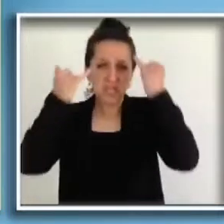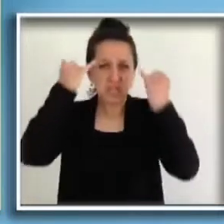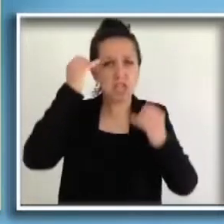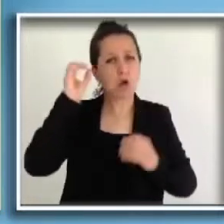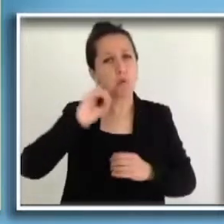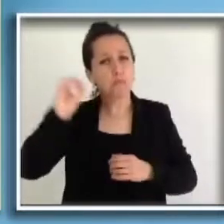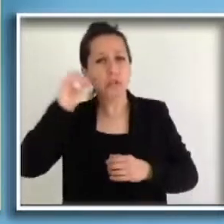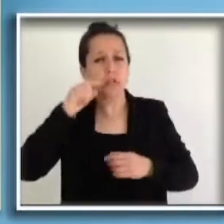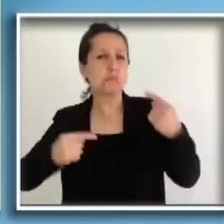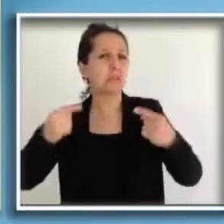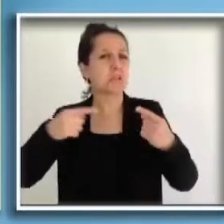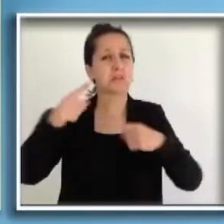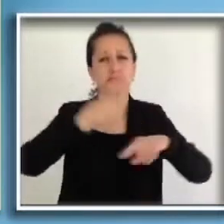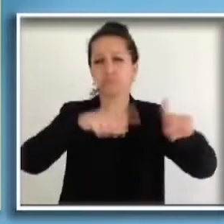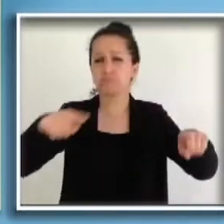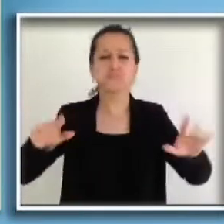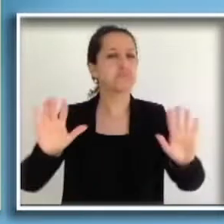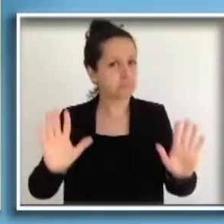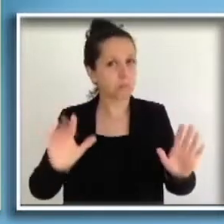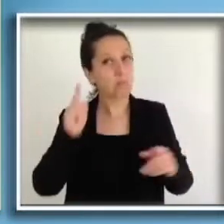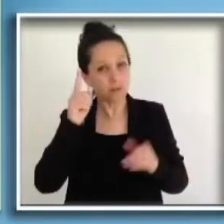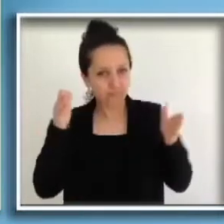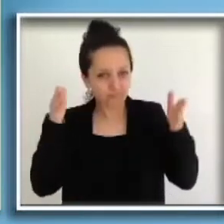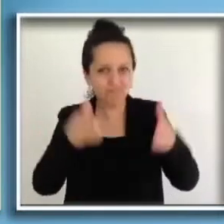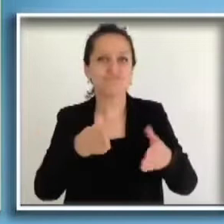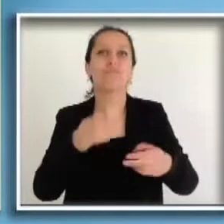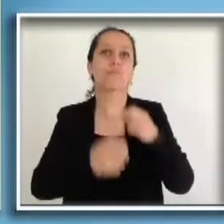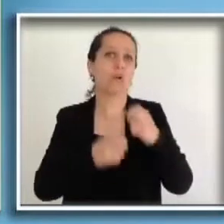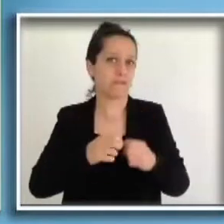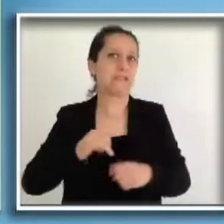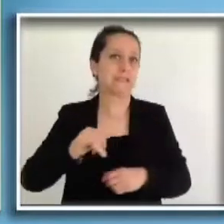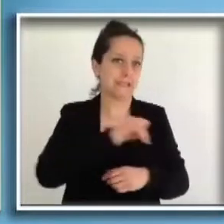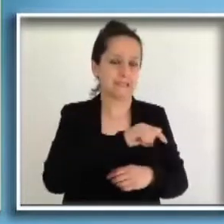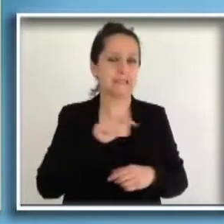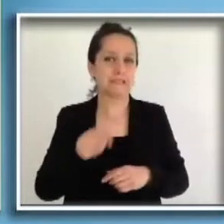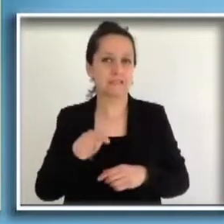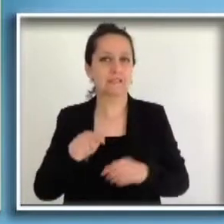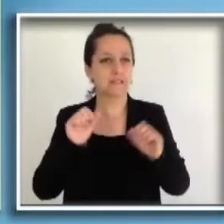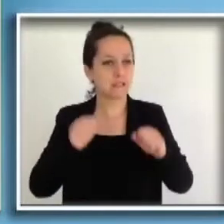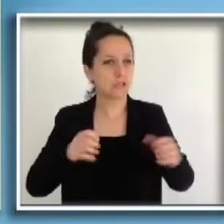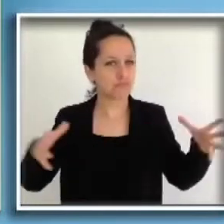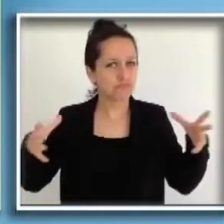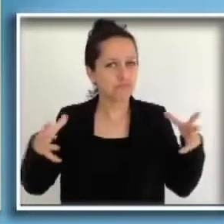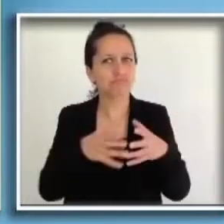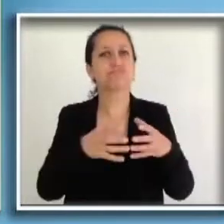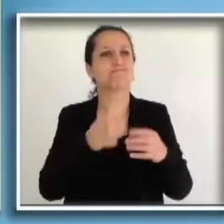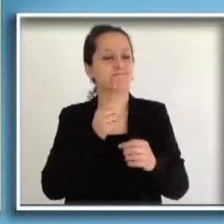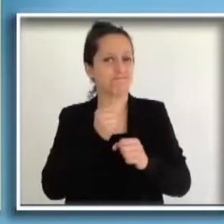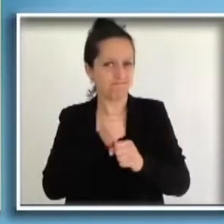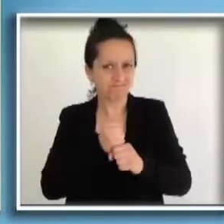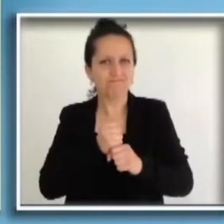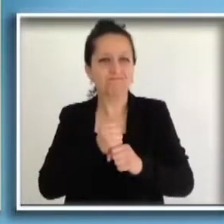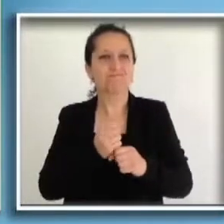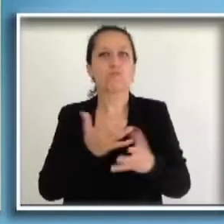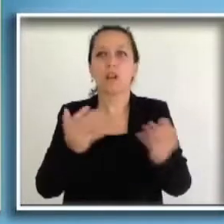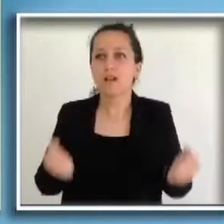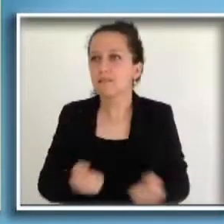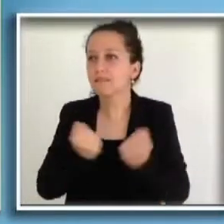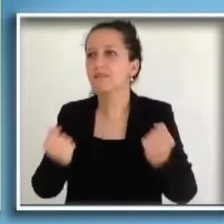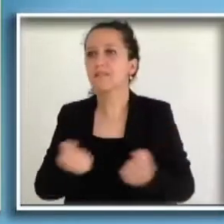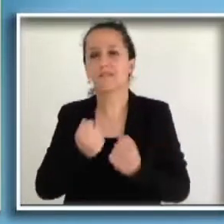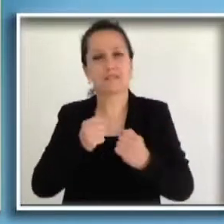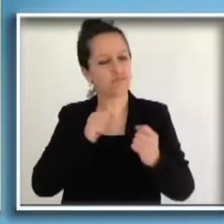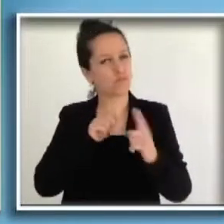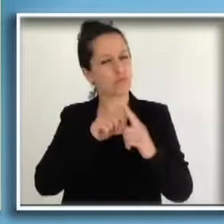de experiencias permita los países de la región actuar de manera conjunta para enfrentar los múltiples desafíos e